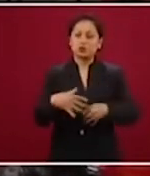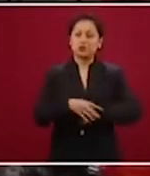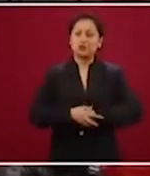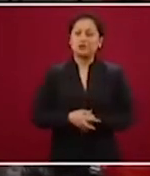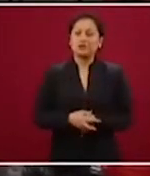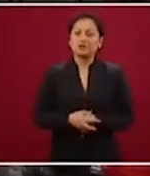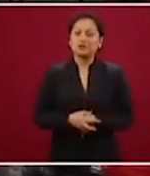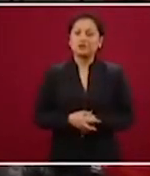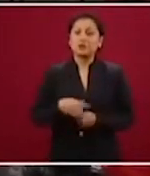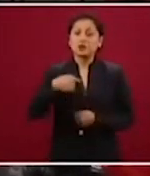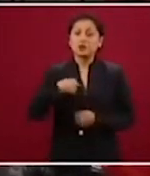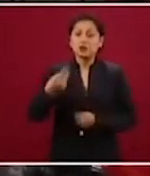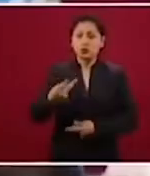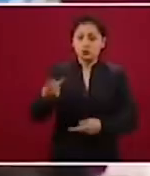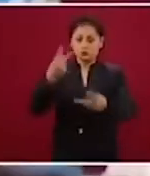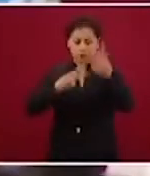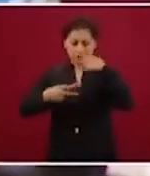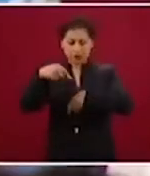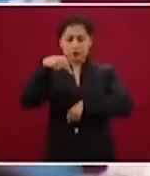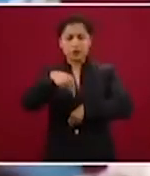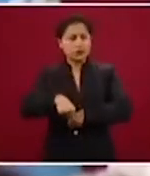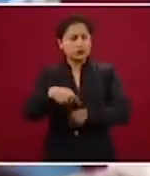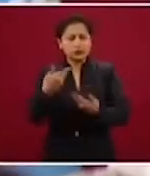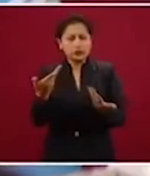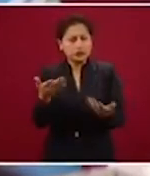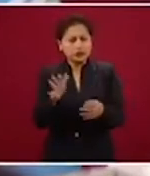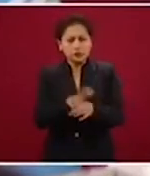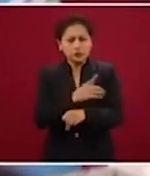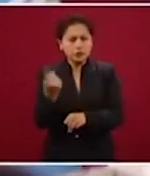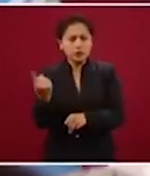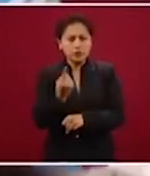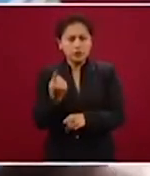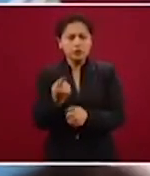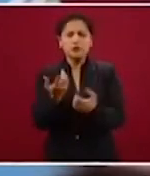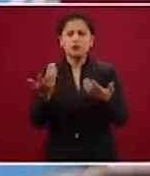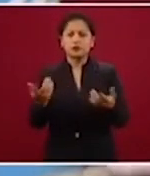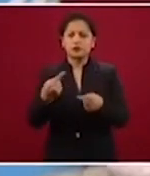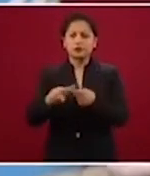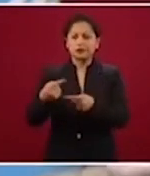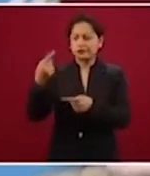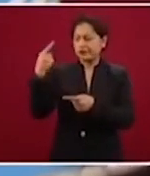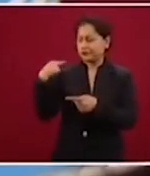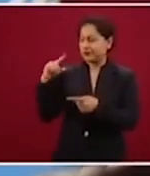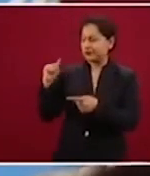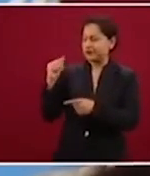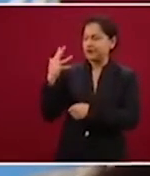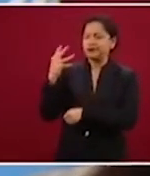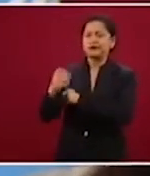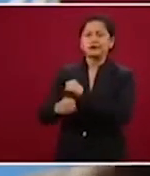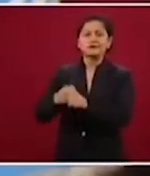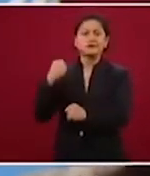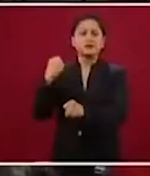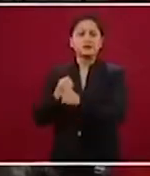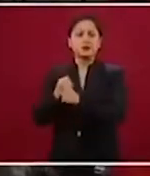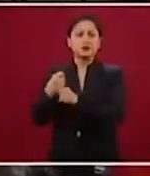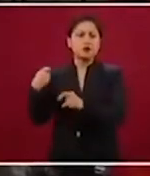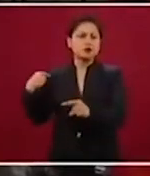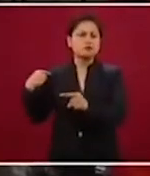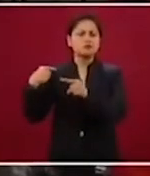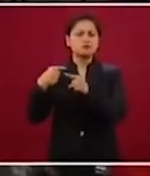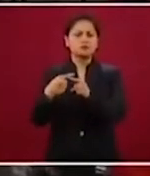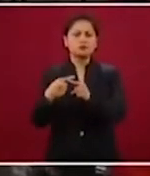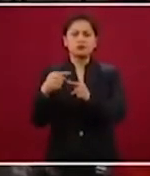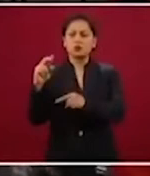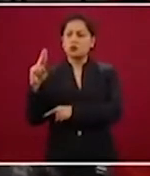Mi visita se inscribe en una historia de 75 años entre UNESCO y